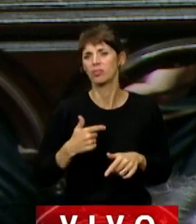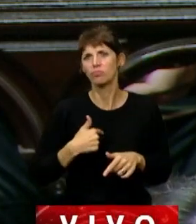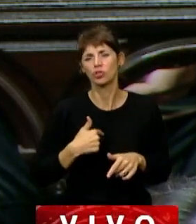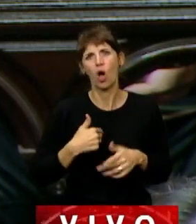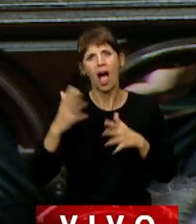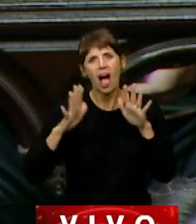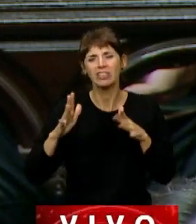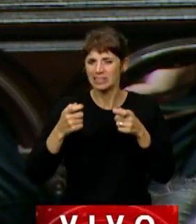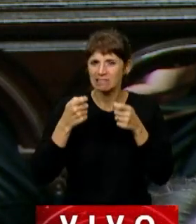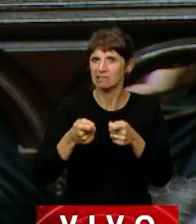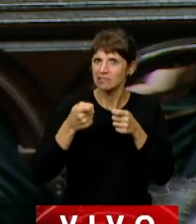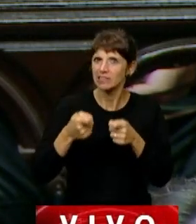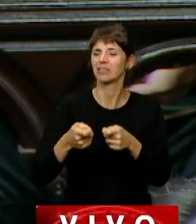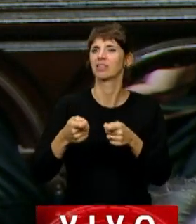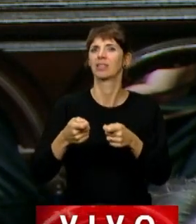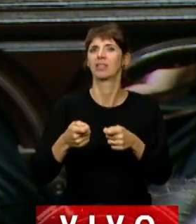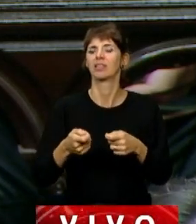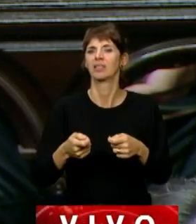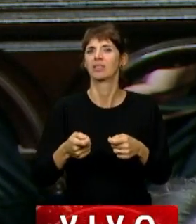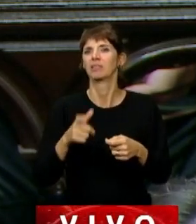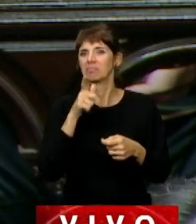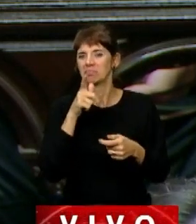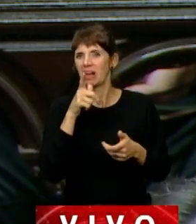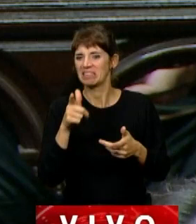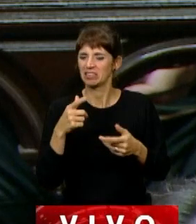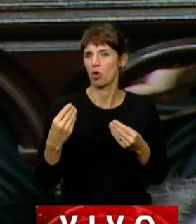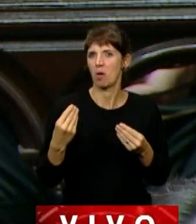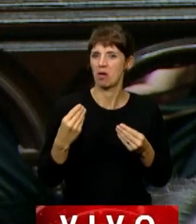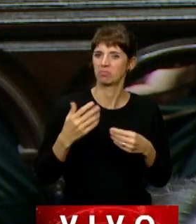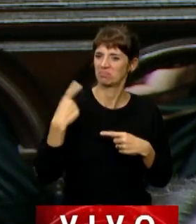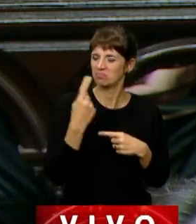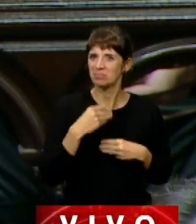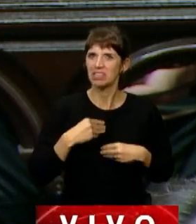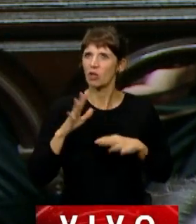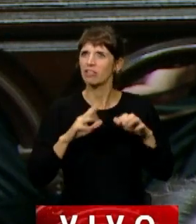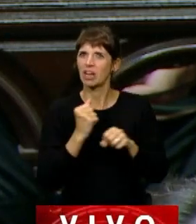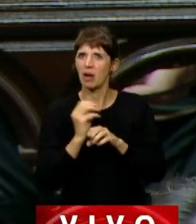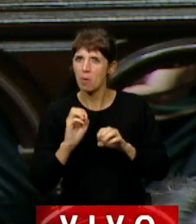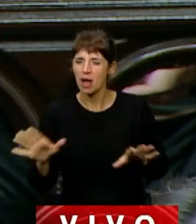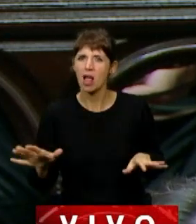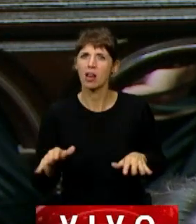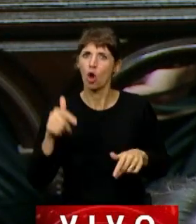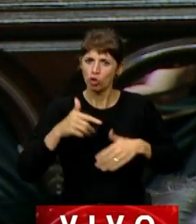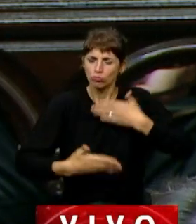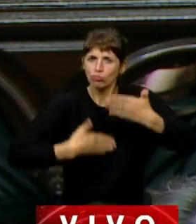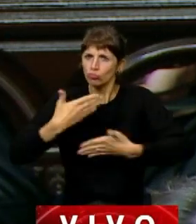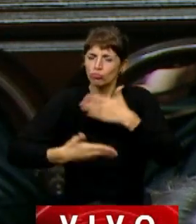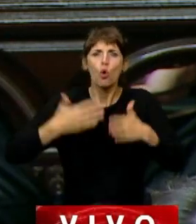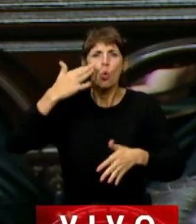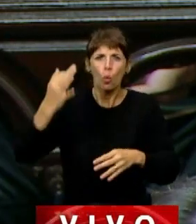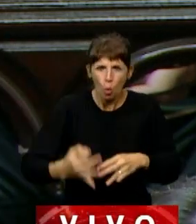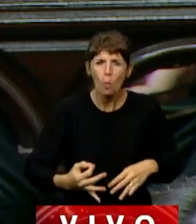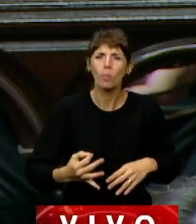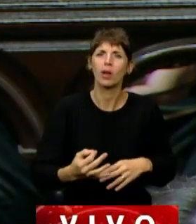veces insisto en esto, que nosotros mismos nos bajamos el precio como legisladores. Y yo creo que la gestión hoy esté llevando adelante una